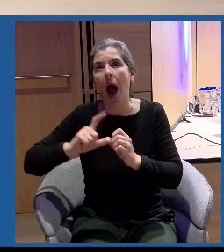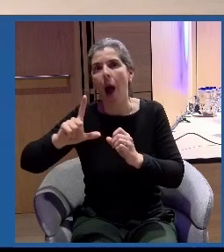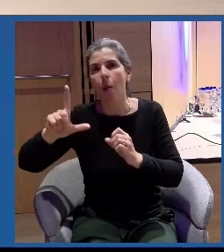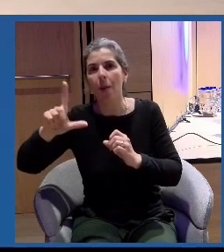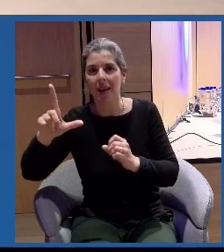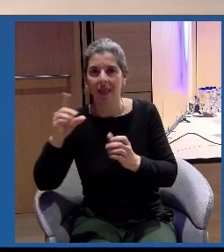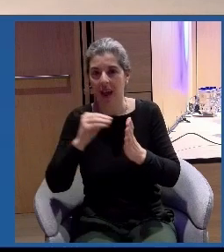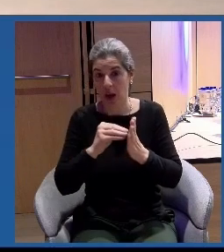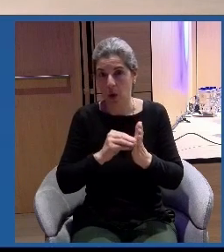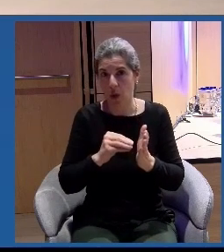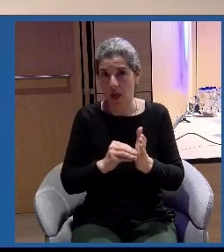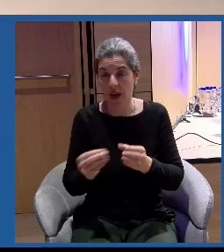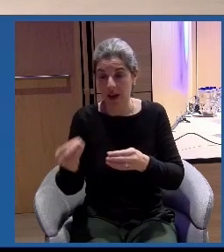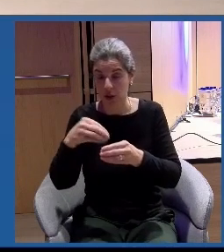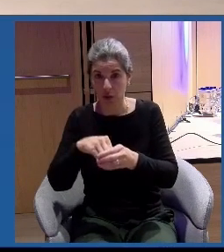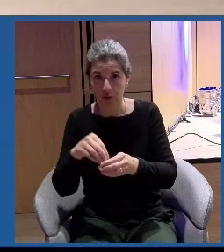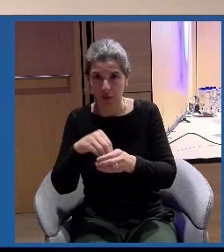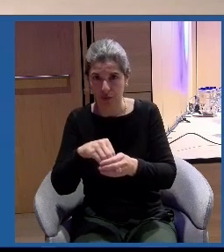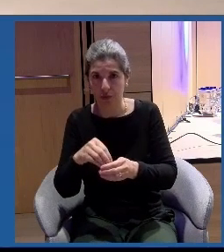que tenemos disponibles.